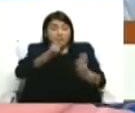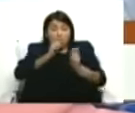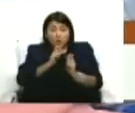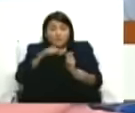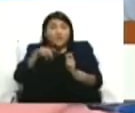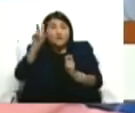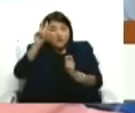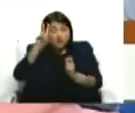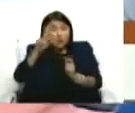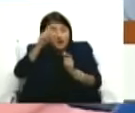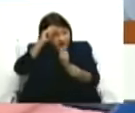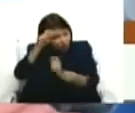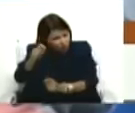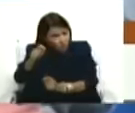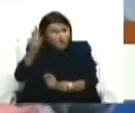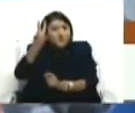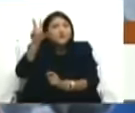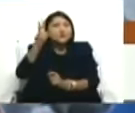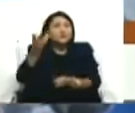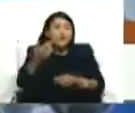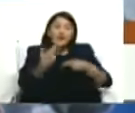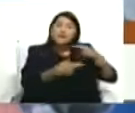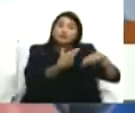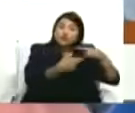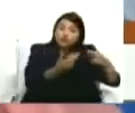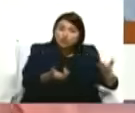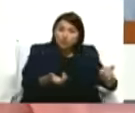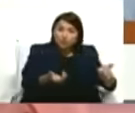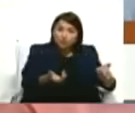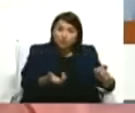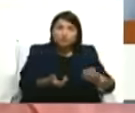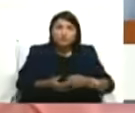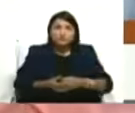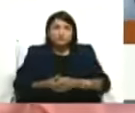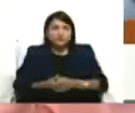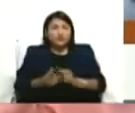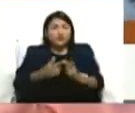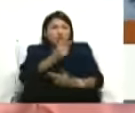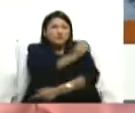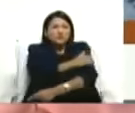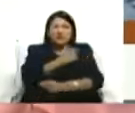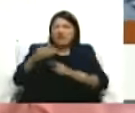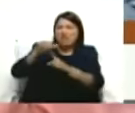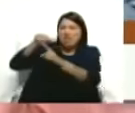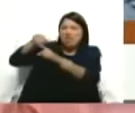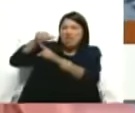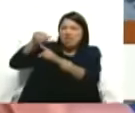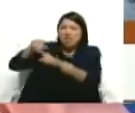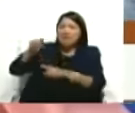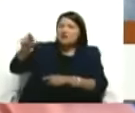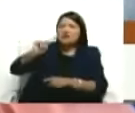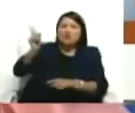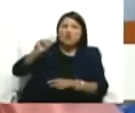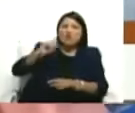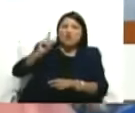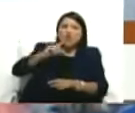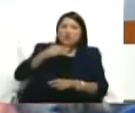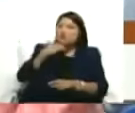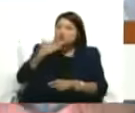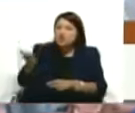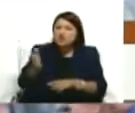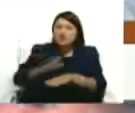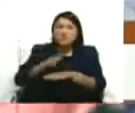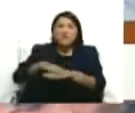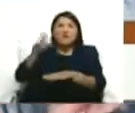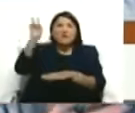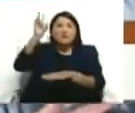reconocimientos que ha obtenido esta revolución, y vinieron contra eso para decirle al mundo: ese no es el camino, porque la voz de